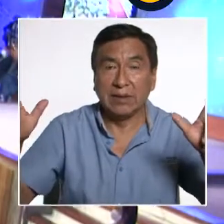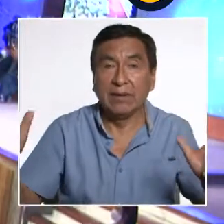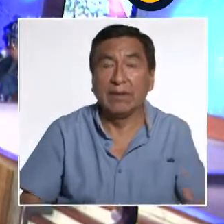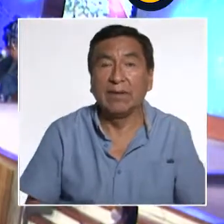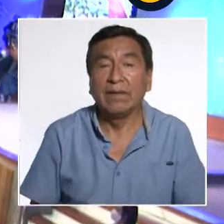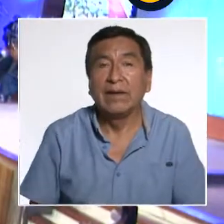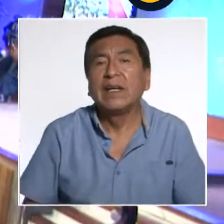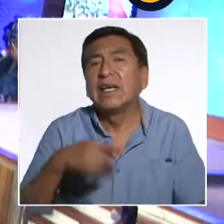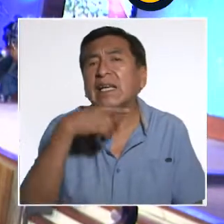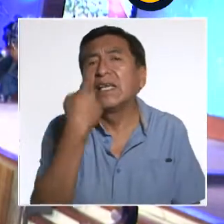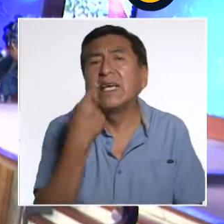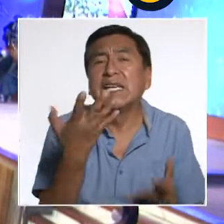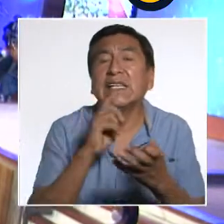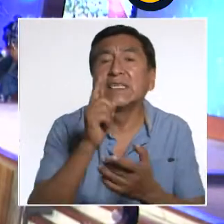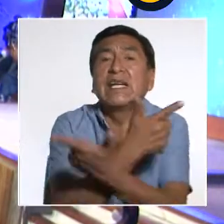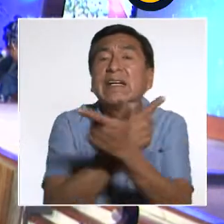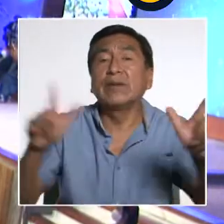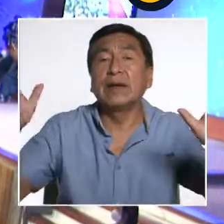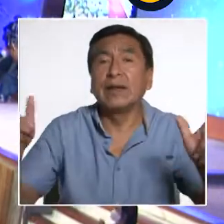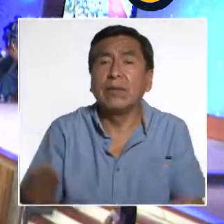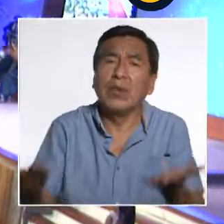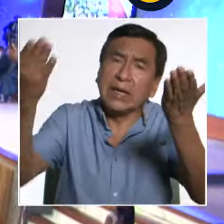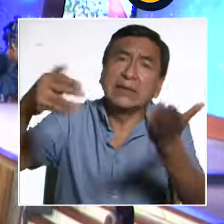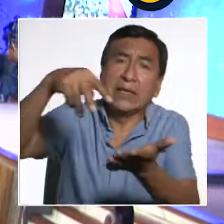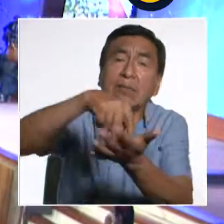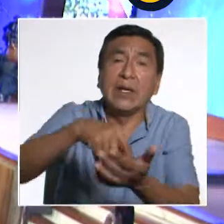¿Quién quiere ser libre? Póngase de pie.